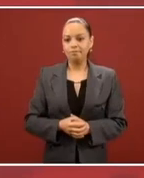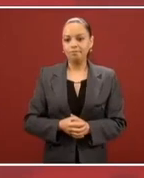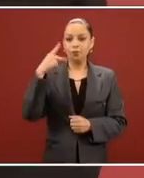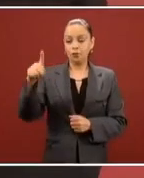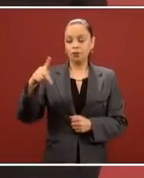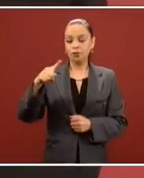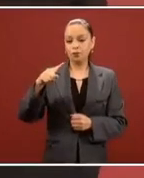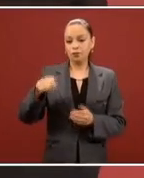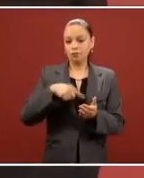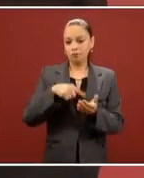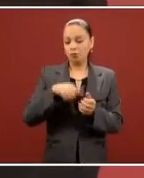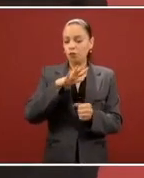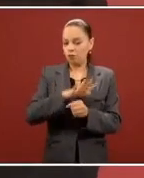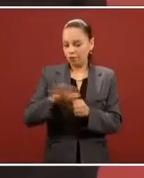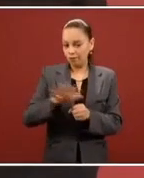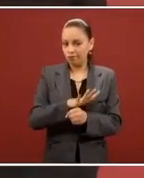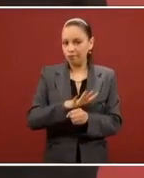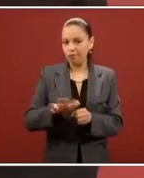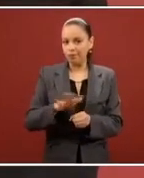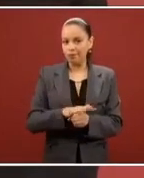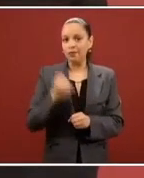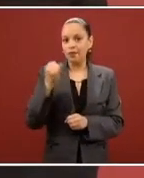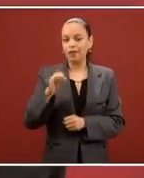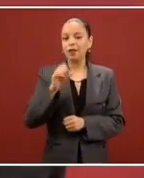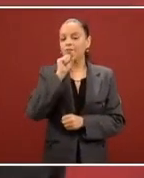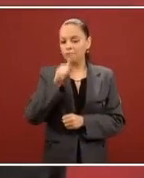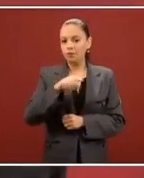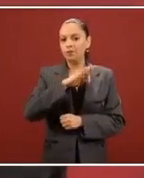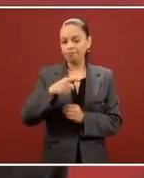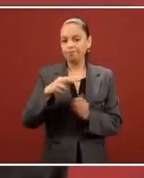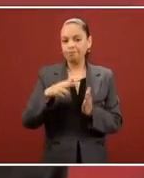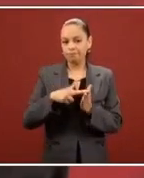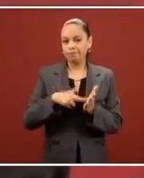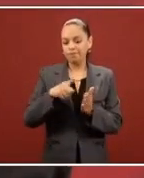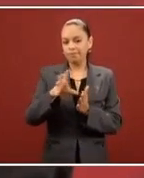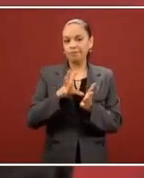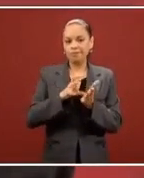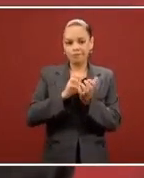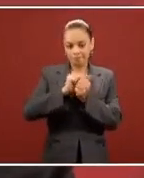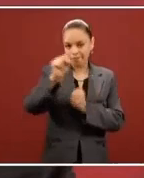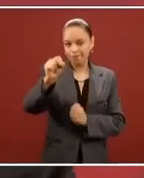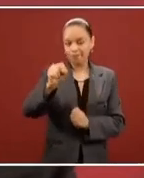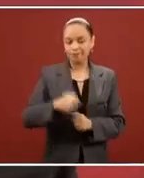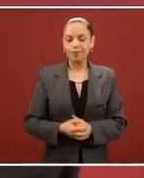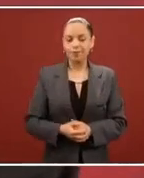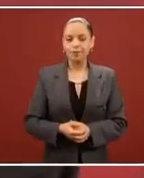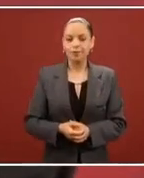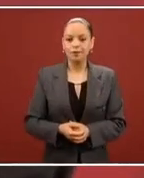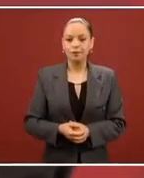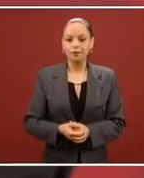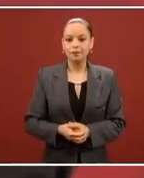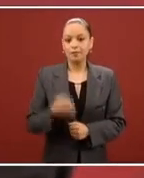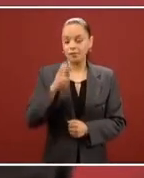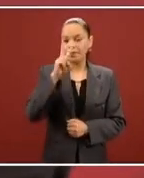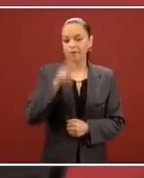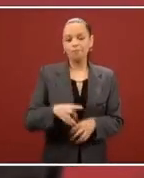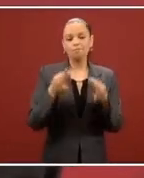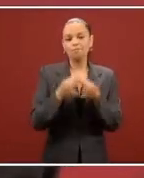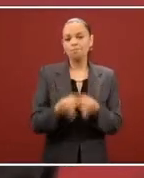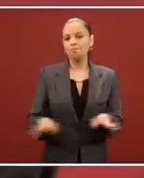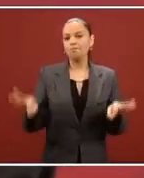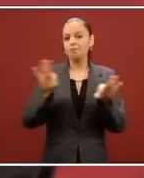locales y se apruebe la reforma constitucional. Esto es un avance